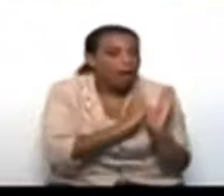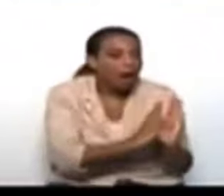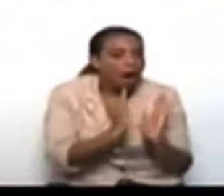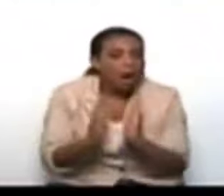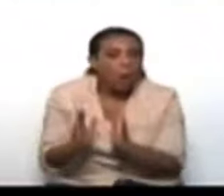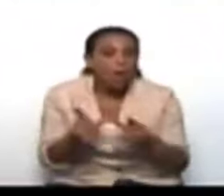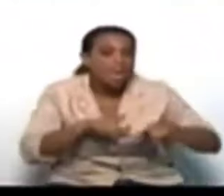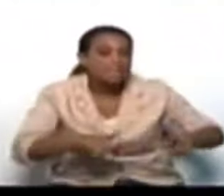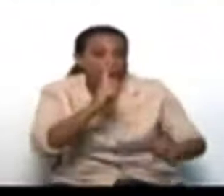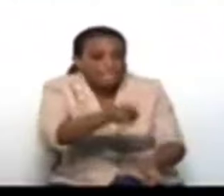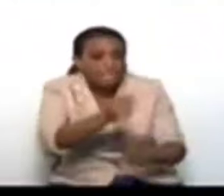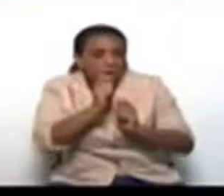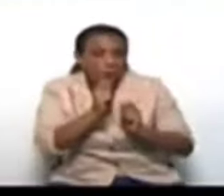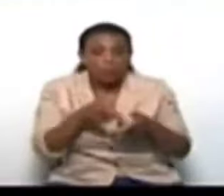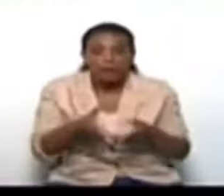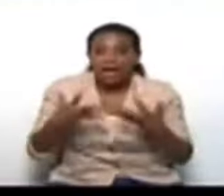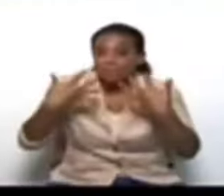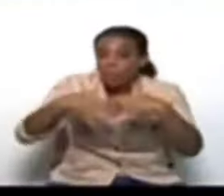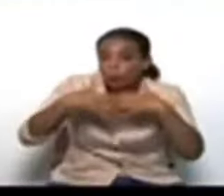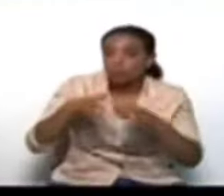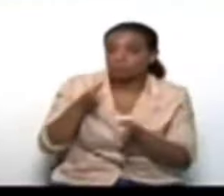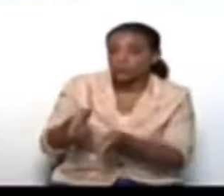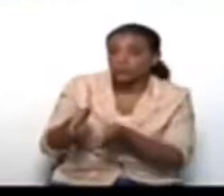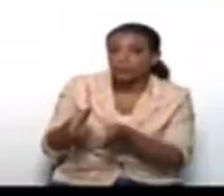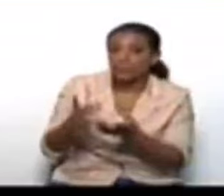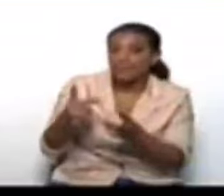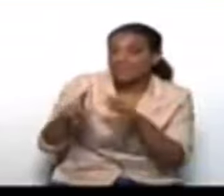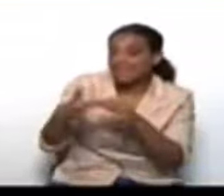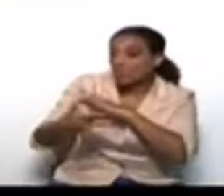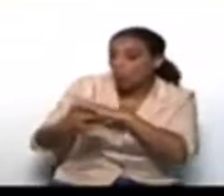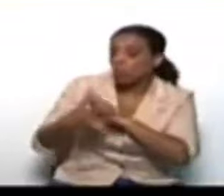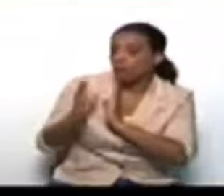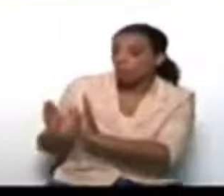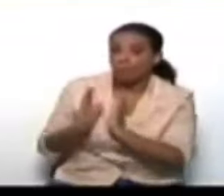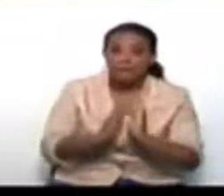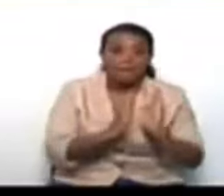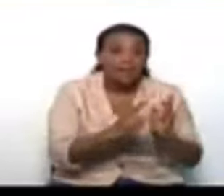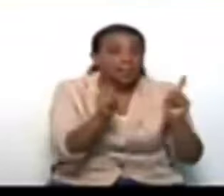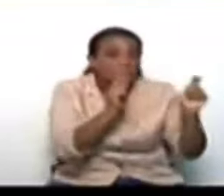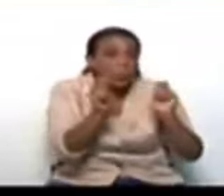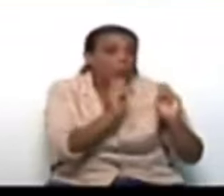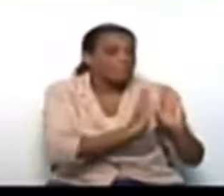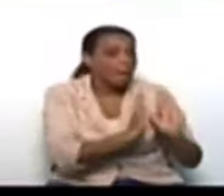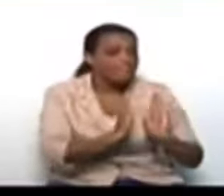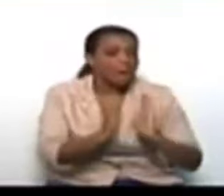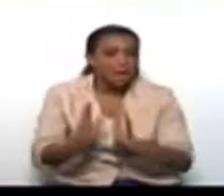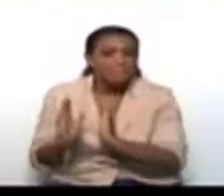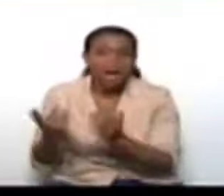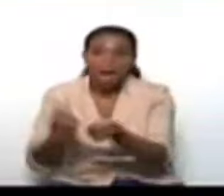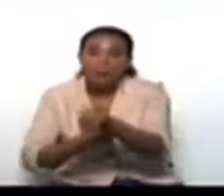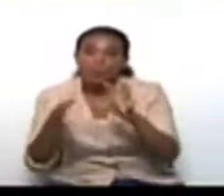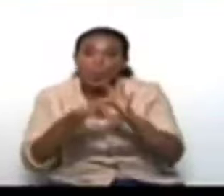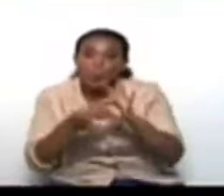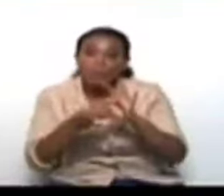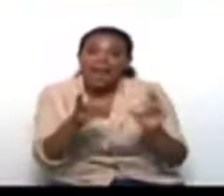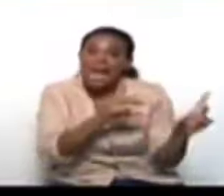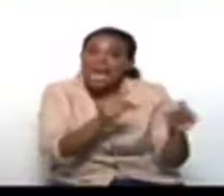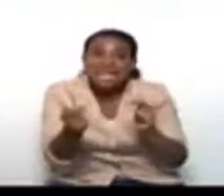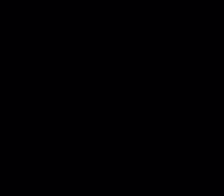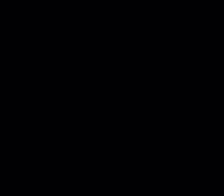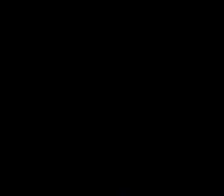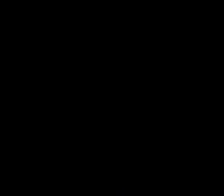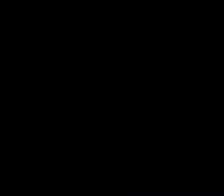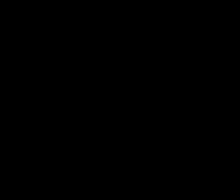sector pesquero tal sector Industrial tal sector tecnología tal sector turismo tal hermanamiento práctico